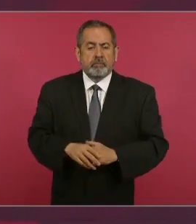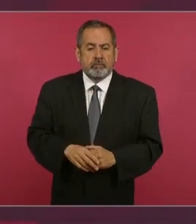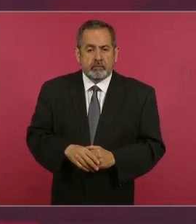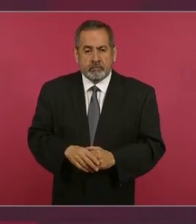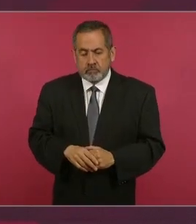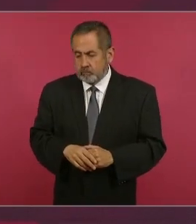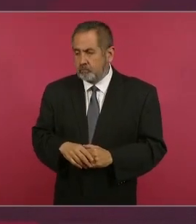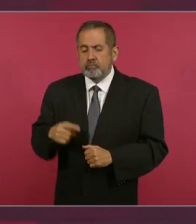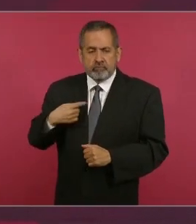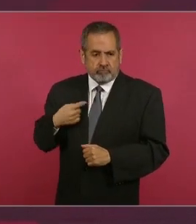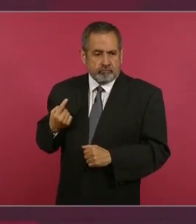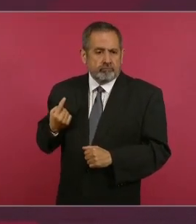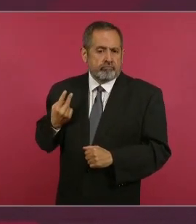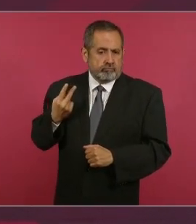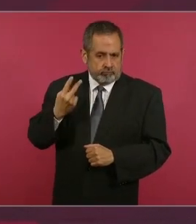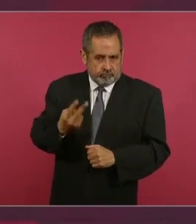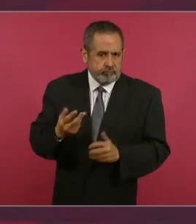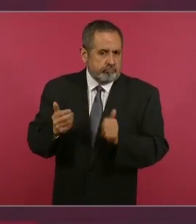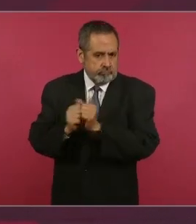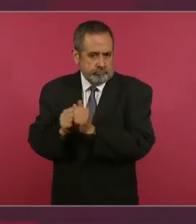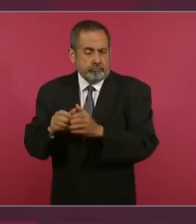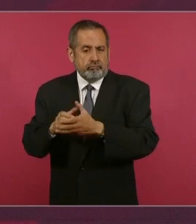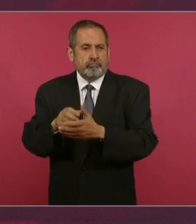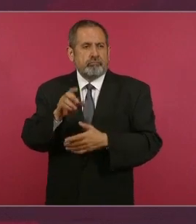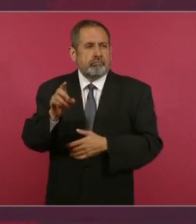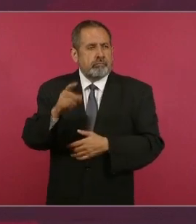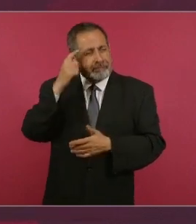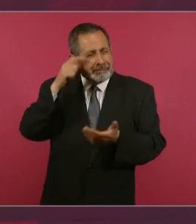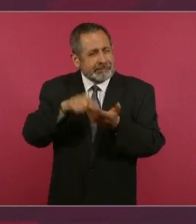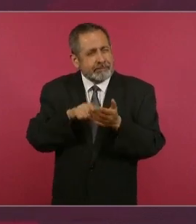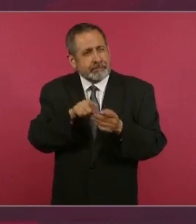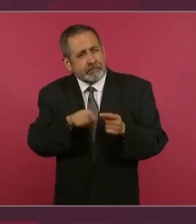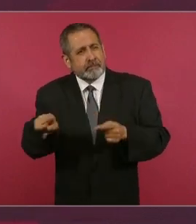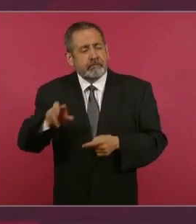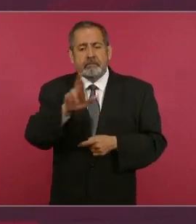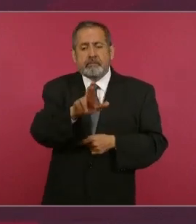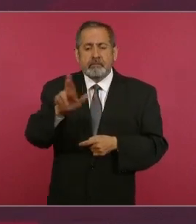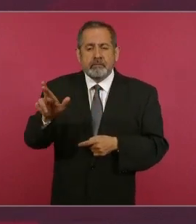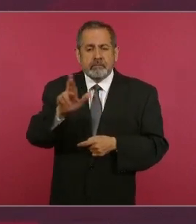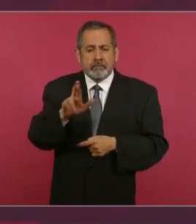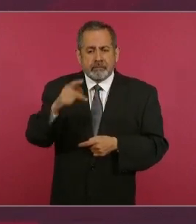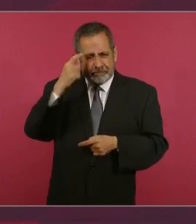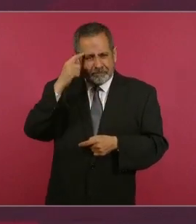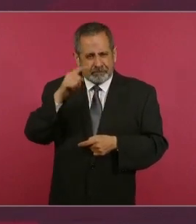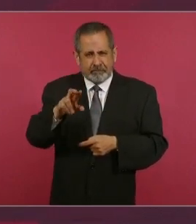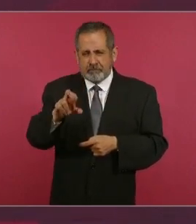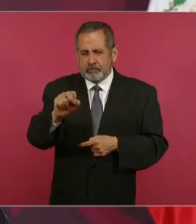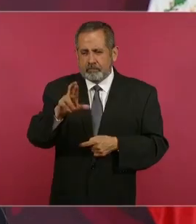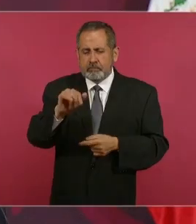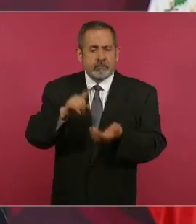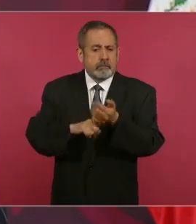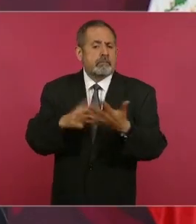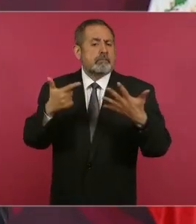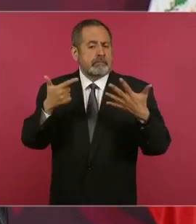Y vamos a acompañarla el domingo, creo que en Rosarito. O sea, vamos a visitar los 7